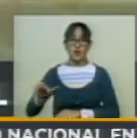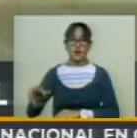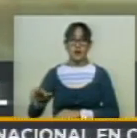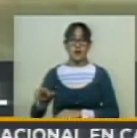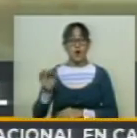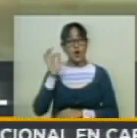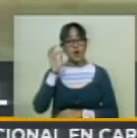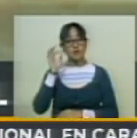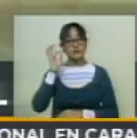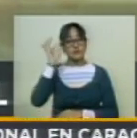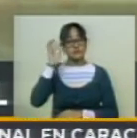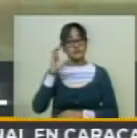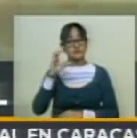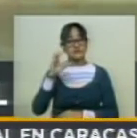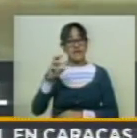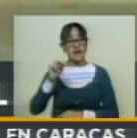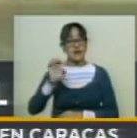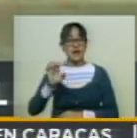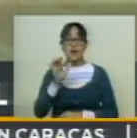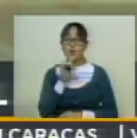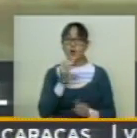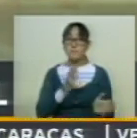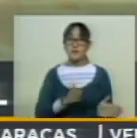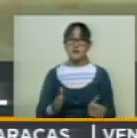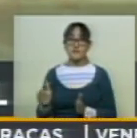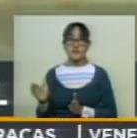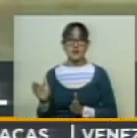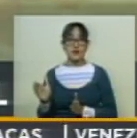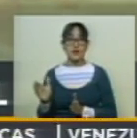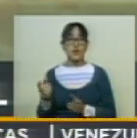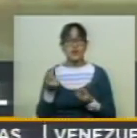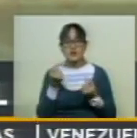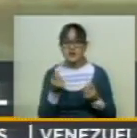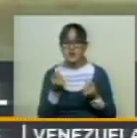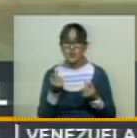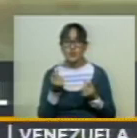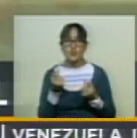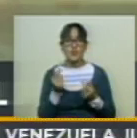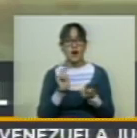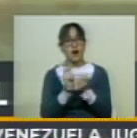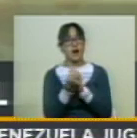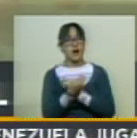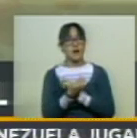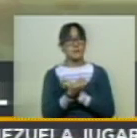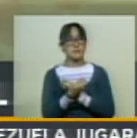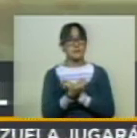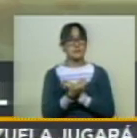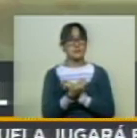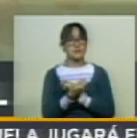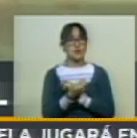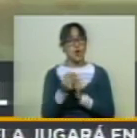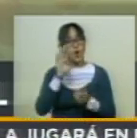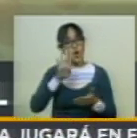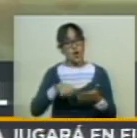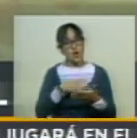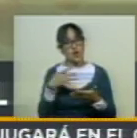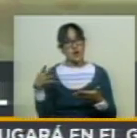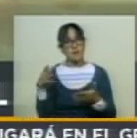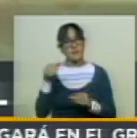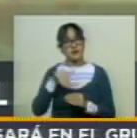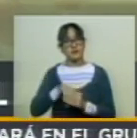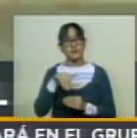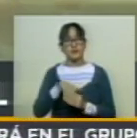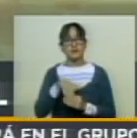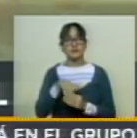Consejo Nacional Electoral no tiene planificado ningún tipo de cambio del cronograma